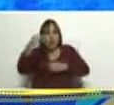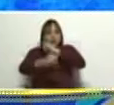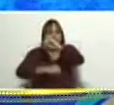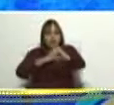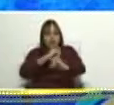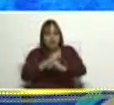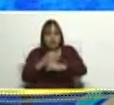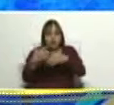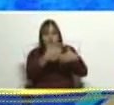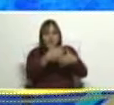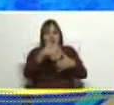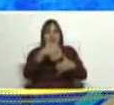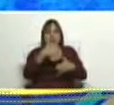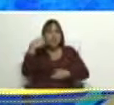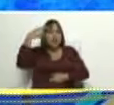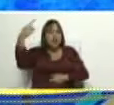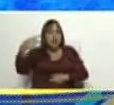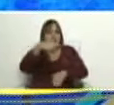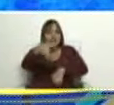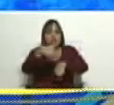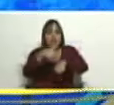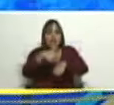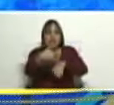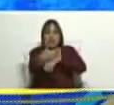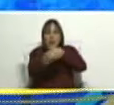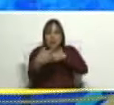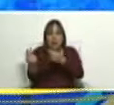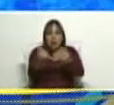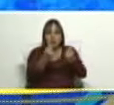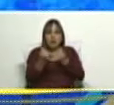guerra psicológica nacional, contra la economía.